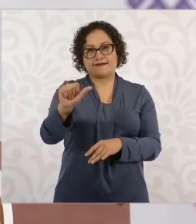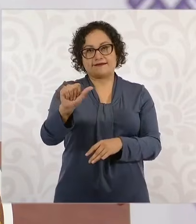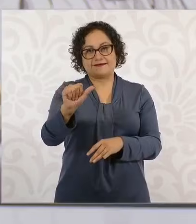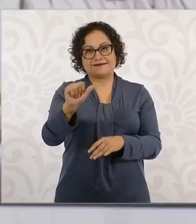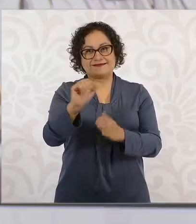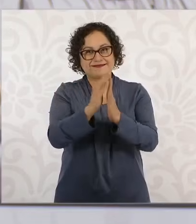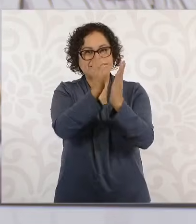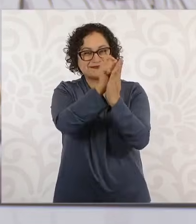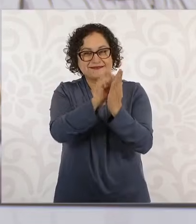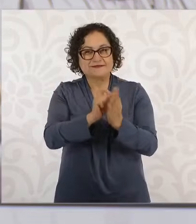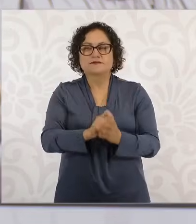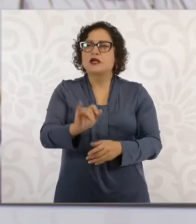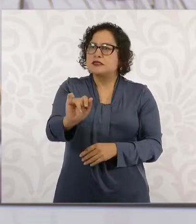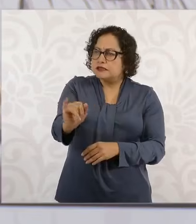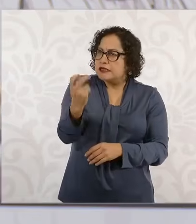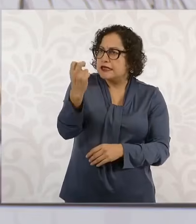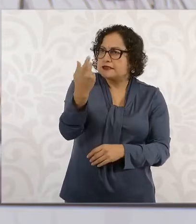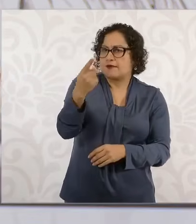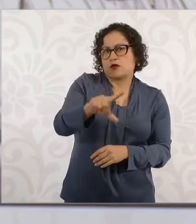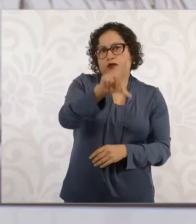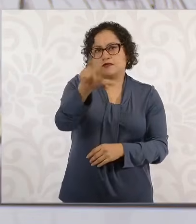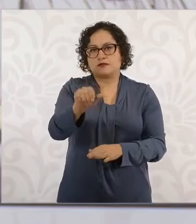Fíjense, el siglo XIX lo que fue en México.